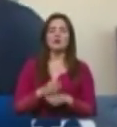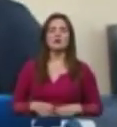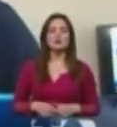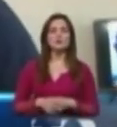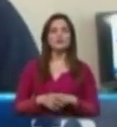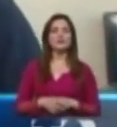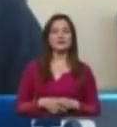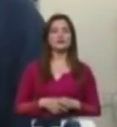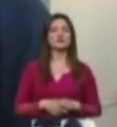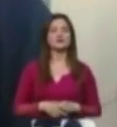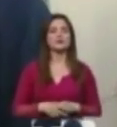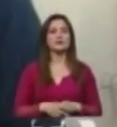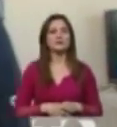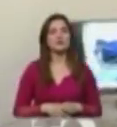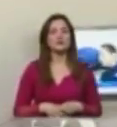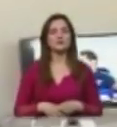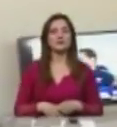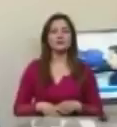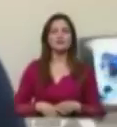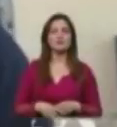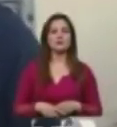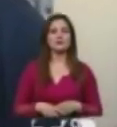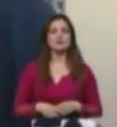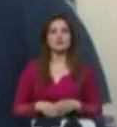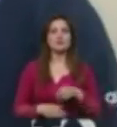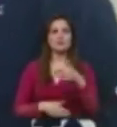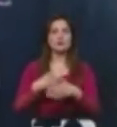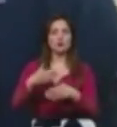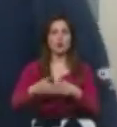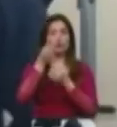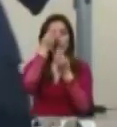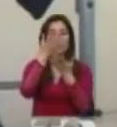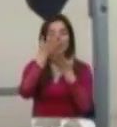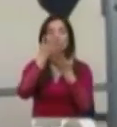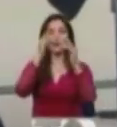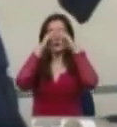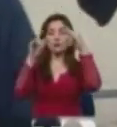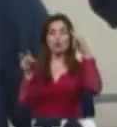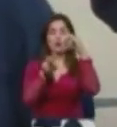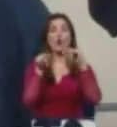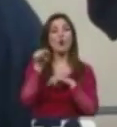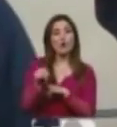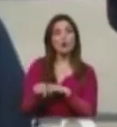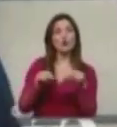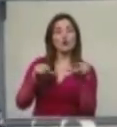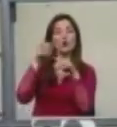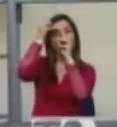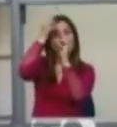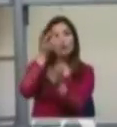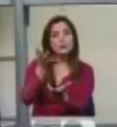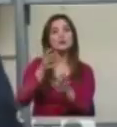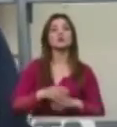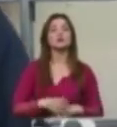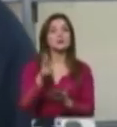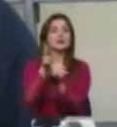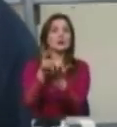Finalmente, ¿cuál es el procedimiento que se está realizando para informar a las personas sobre estos albergues? El día de hoy ya se instala un punto de información